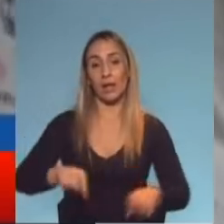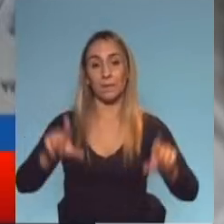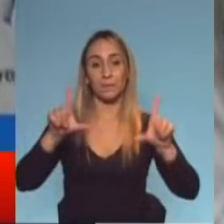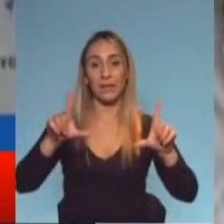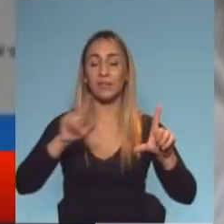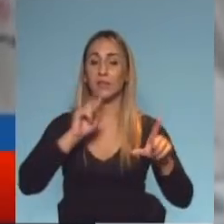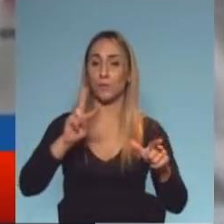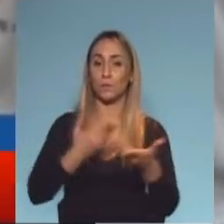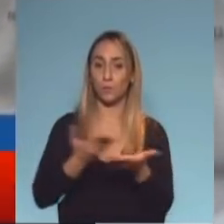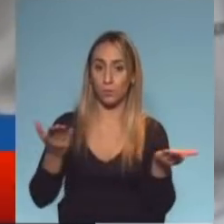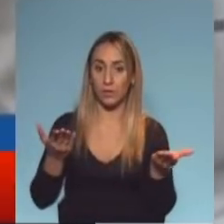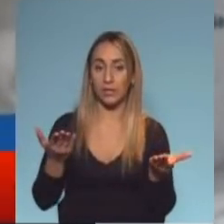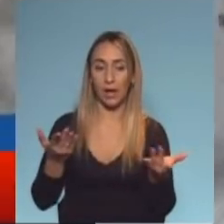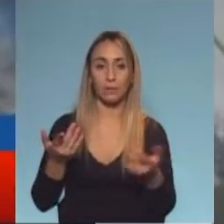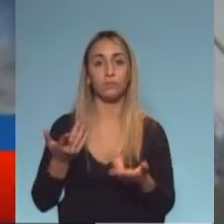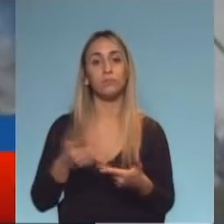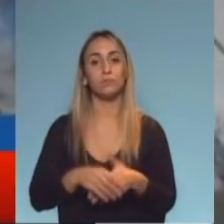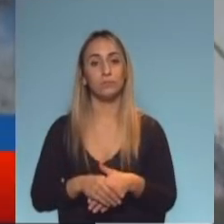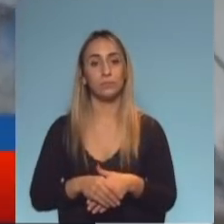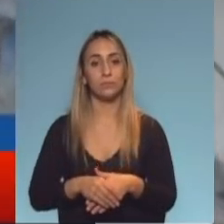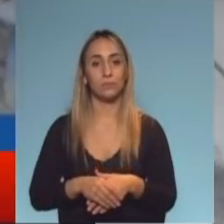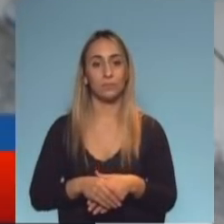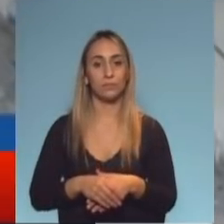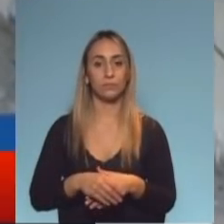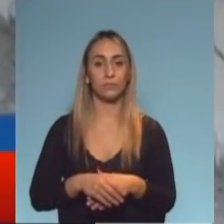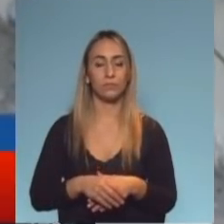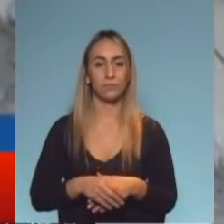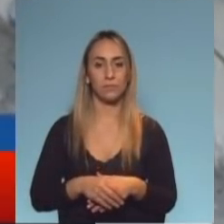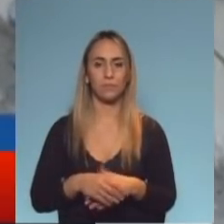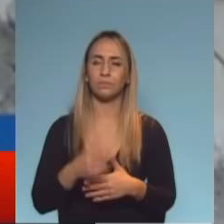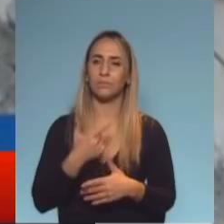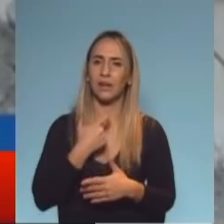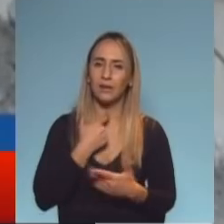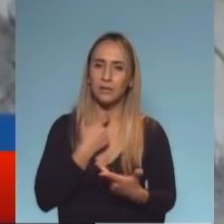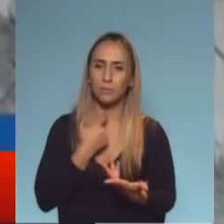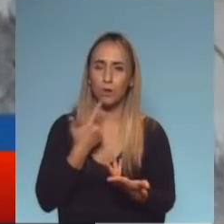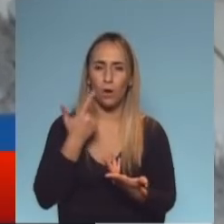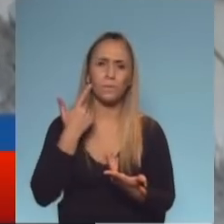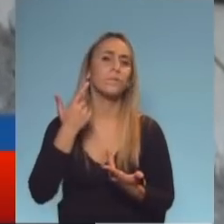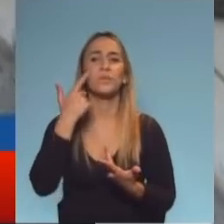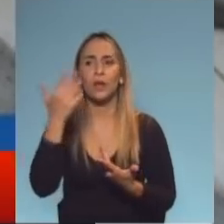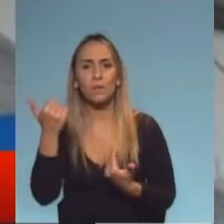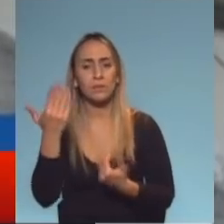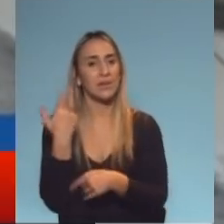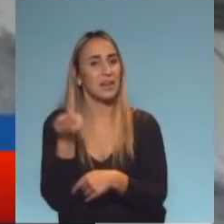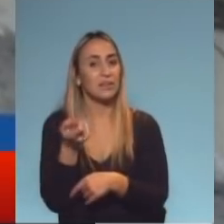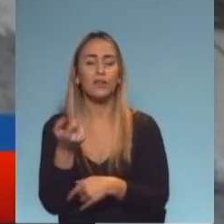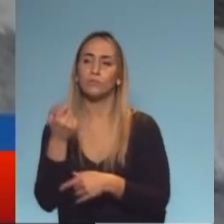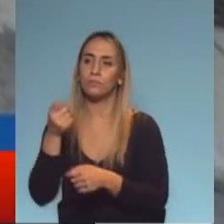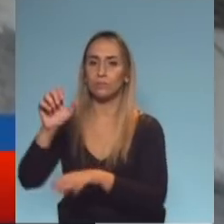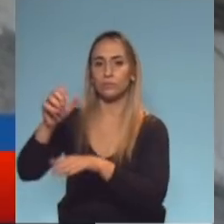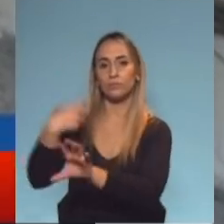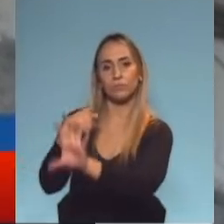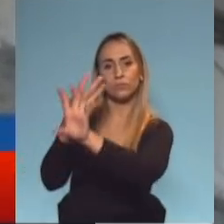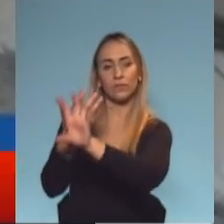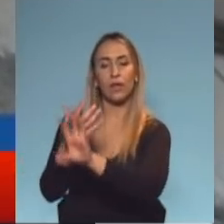producción justamente lo que pretende es reunir todas las voces. Escuchábamos recién a la embajadora de